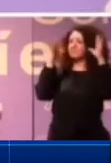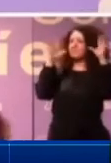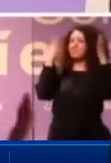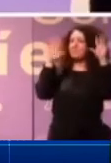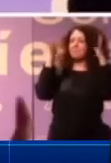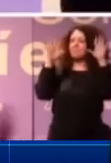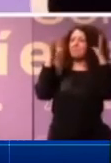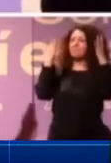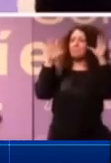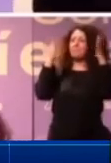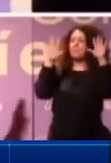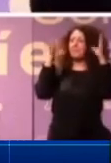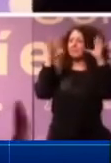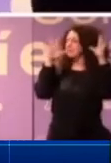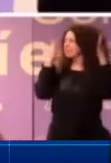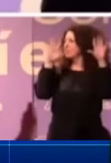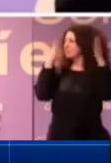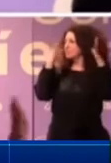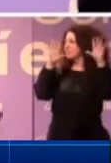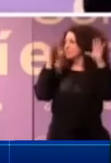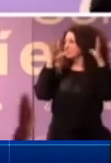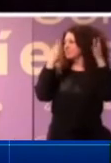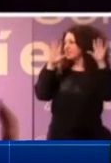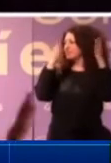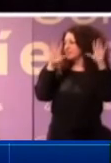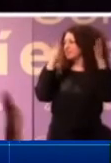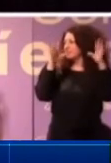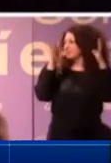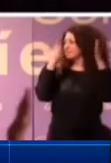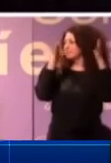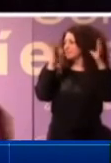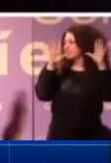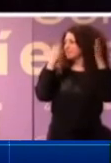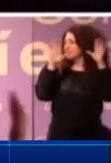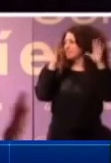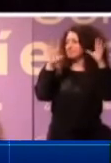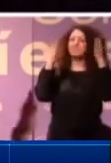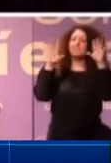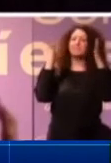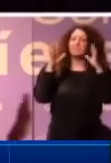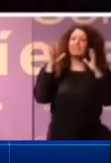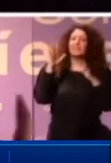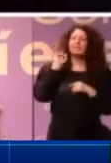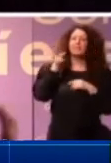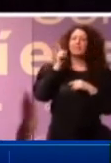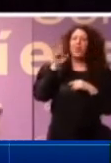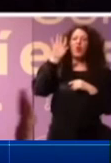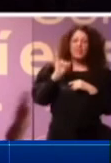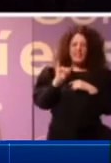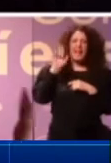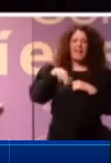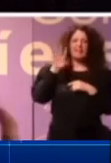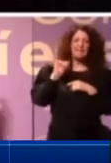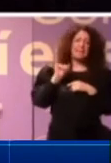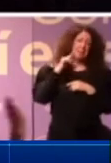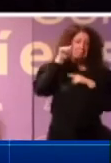Ciudadanos la votó, claro. Por lo tanto, ¿qué me están explicando ahora de que la ley? Oye, que es tu ley, es tu ley. Es vuestra ley. La habéis defendido durante semanas. Y ahora de